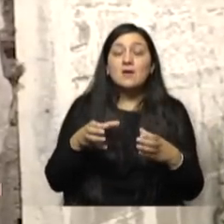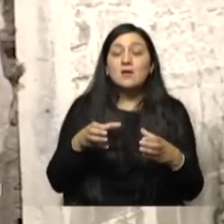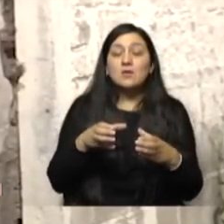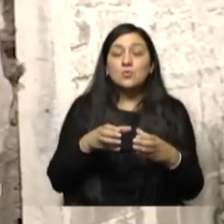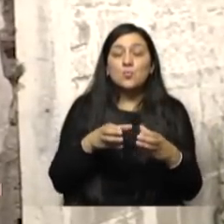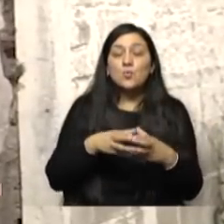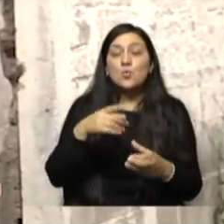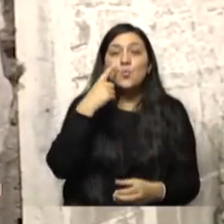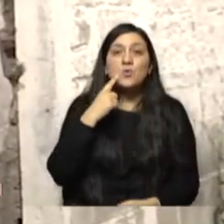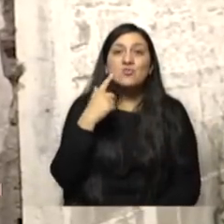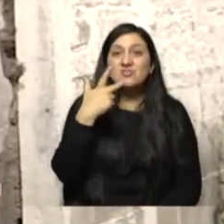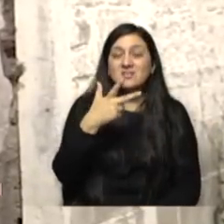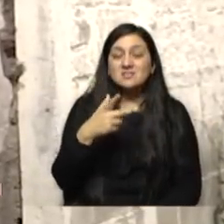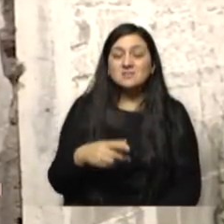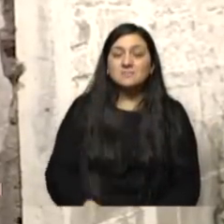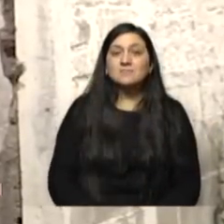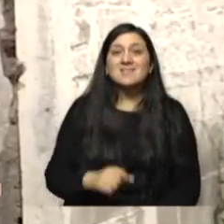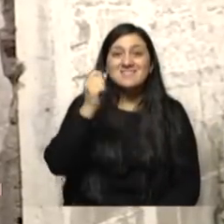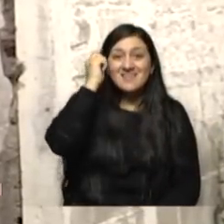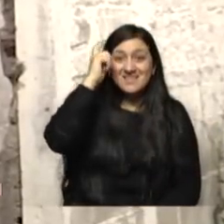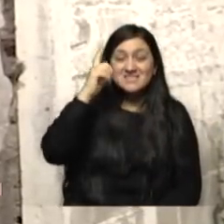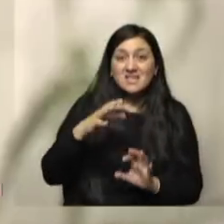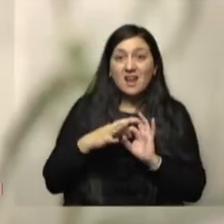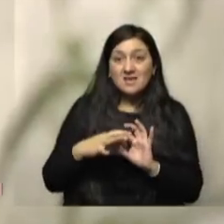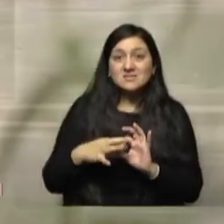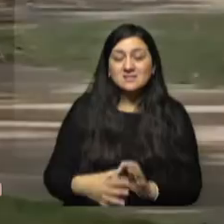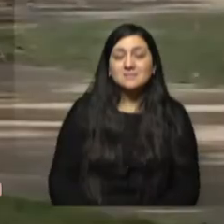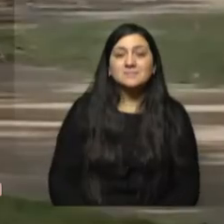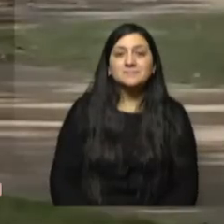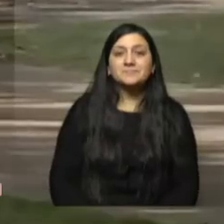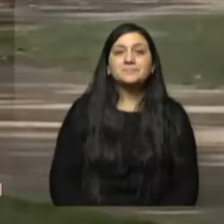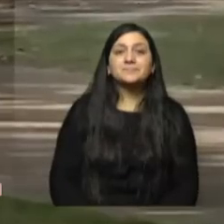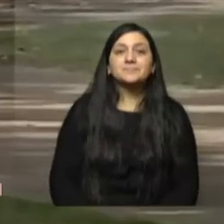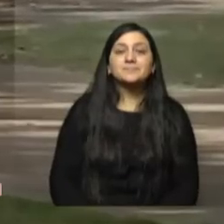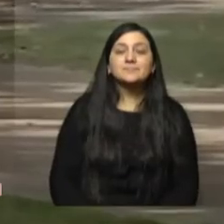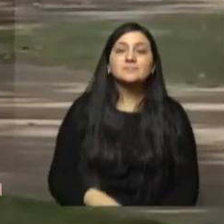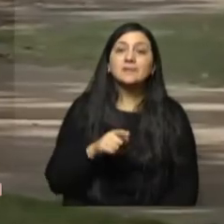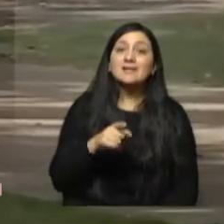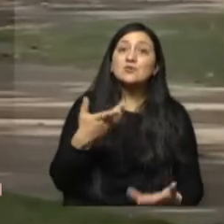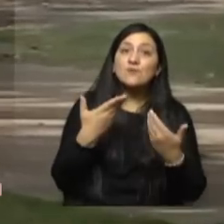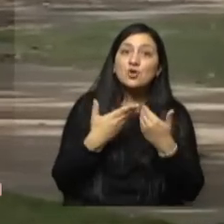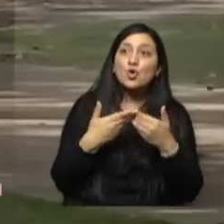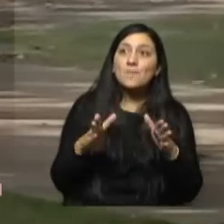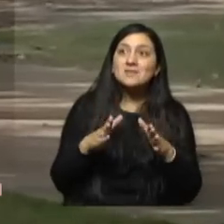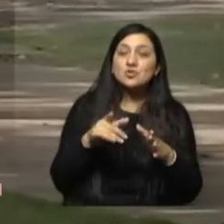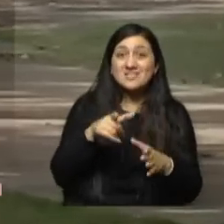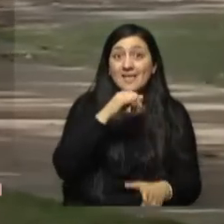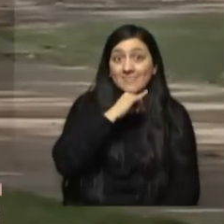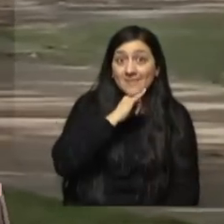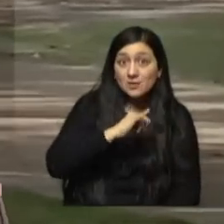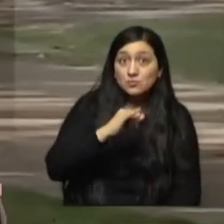Policía de Canelones, Inteligencia y Enlace. Eso fue el comienzo de esa denuncia